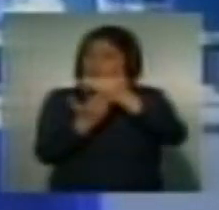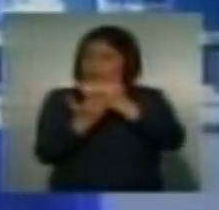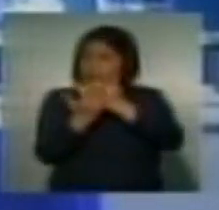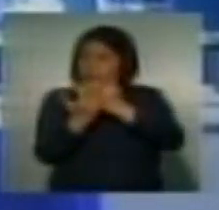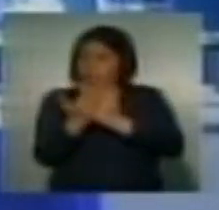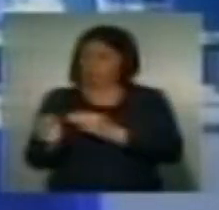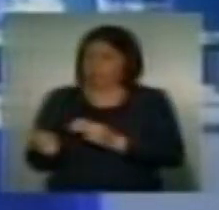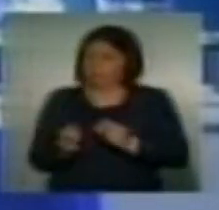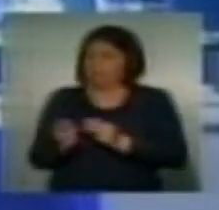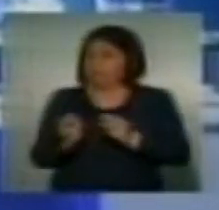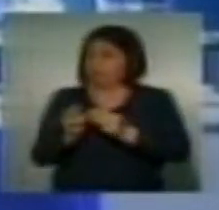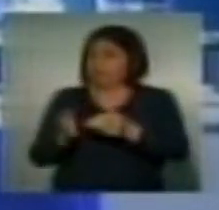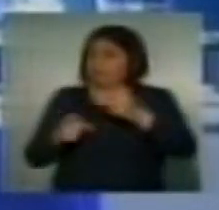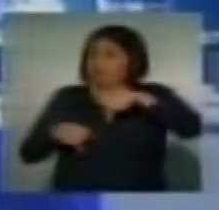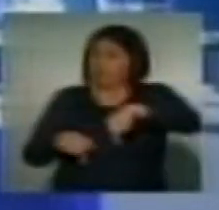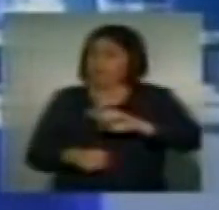a la metodología establecida para este segundo bloque es